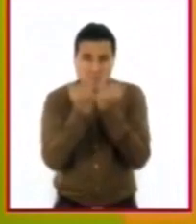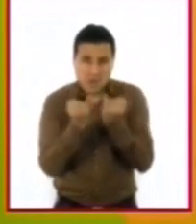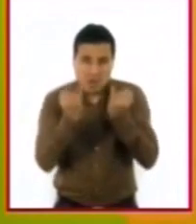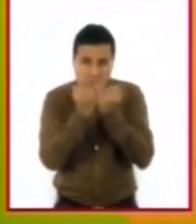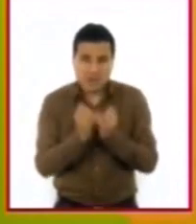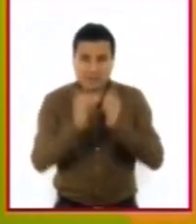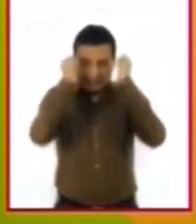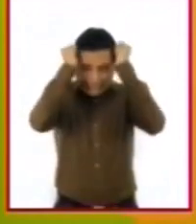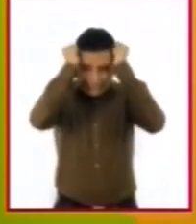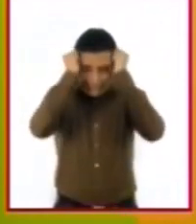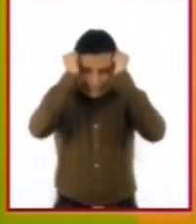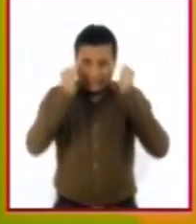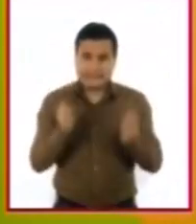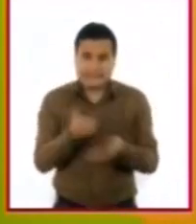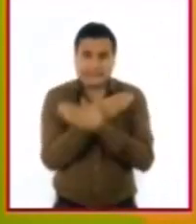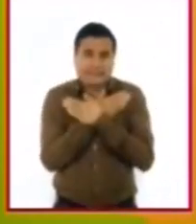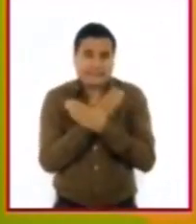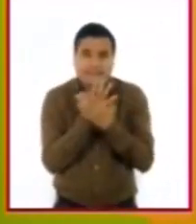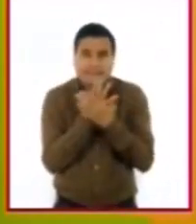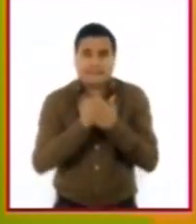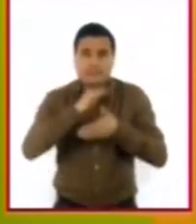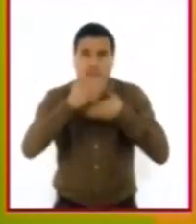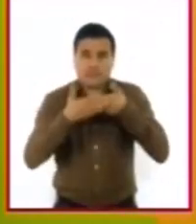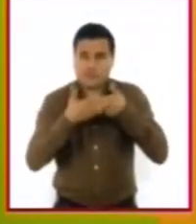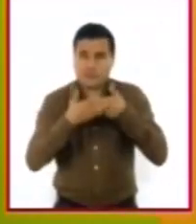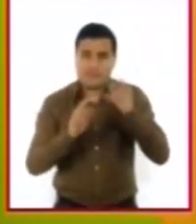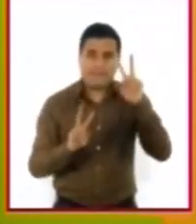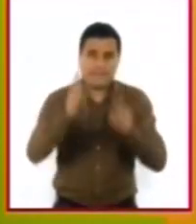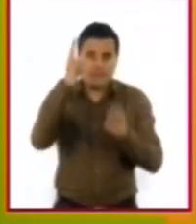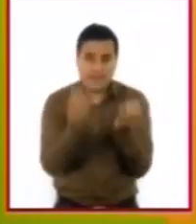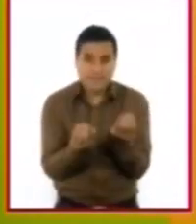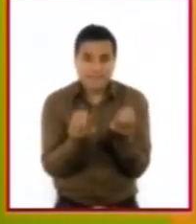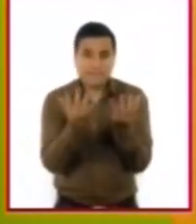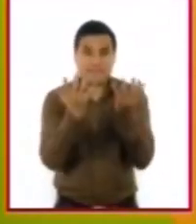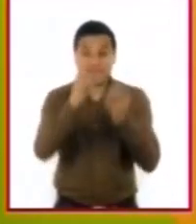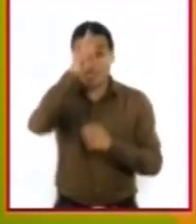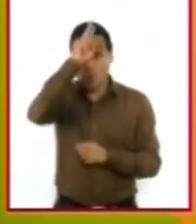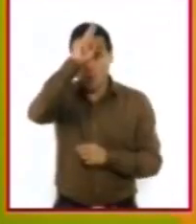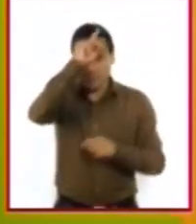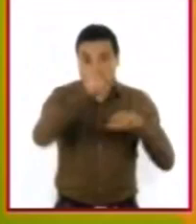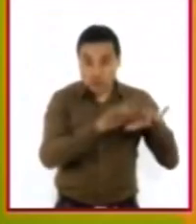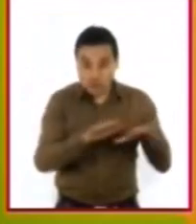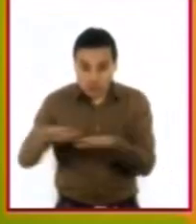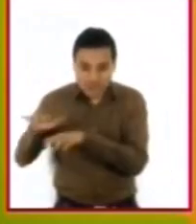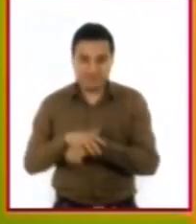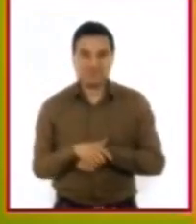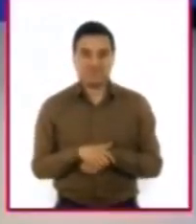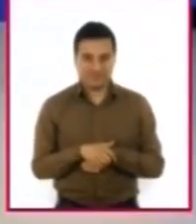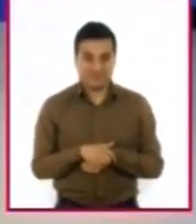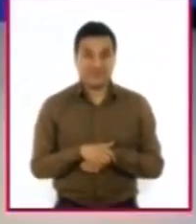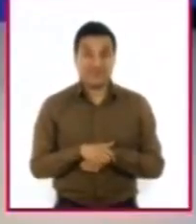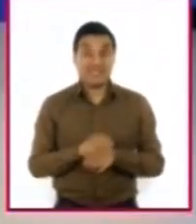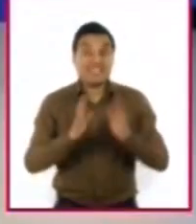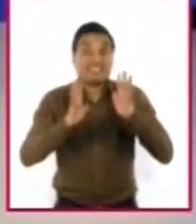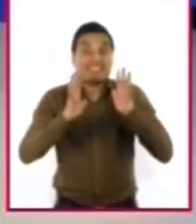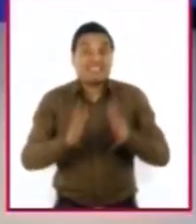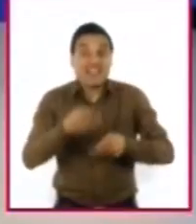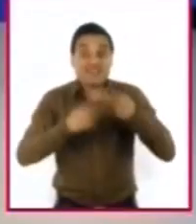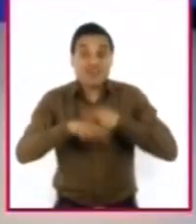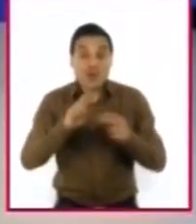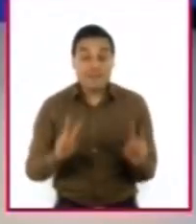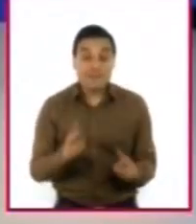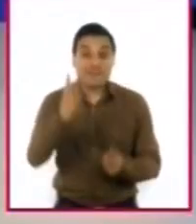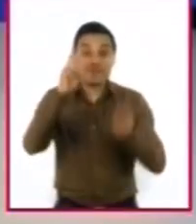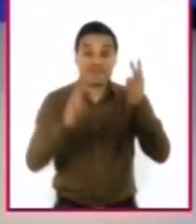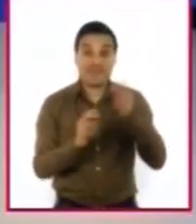gorro y a esperar a que la primavera animara a salir a pasear a los bichitos que tanto le gustaba coleccionar. Al llegar el calor, su madre no paraba de menear